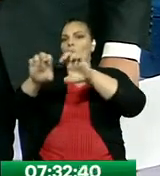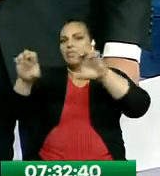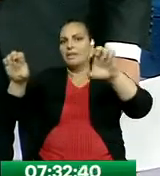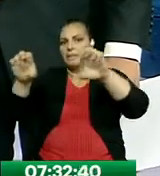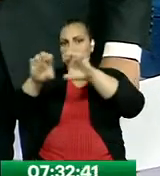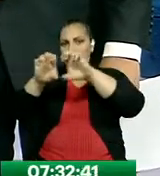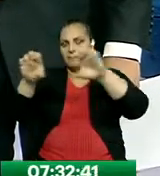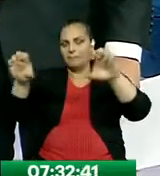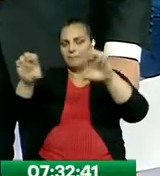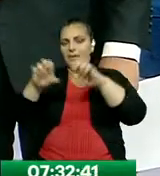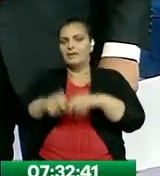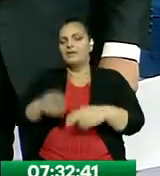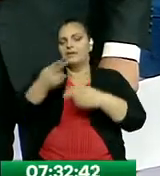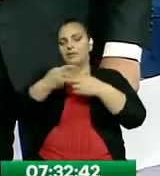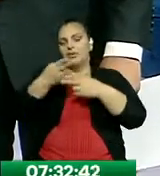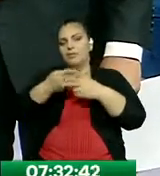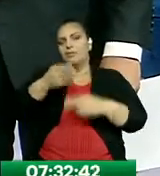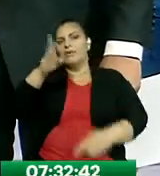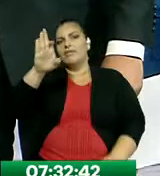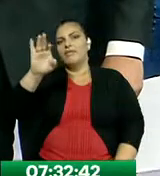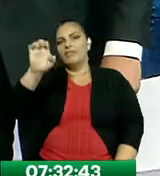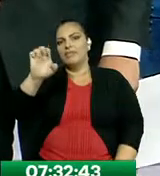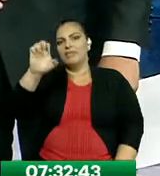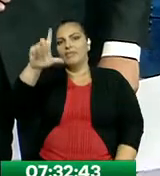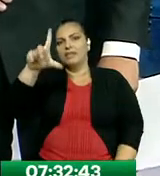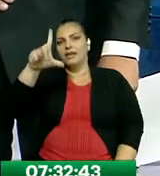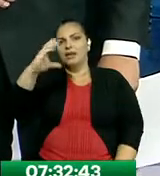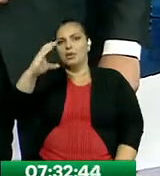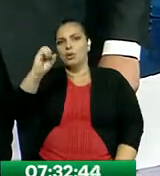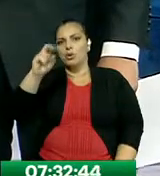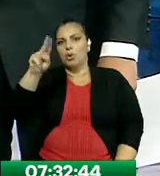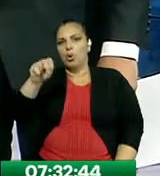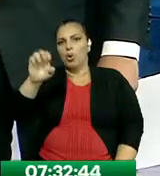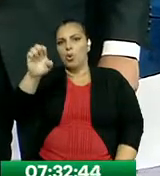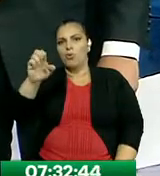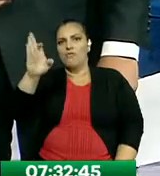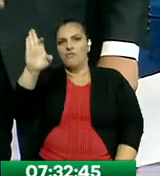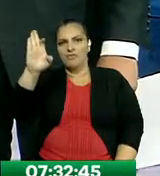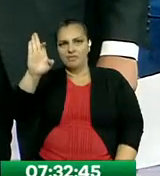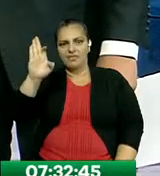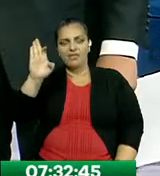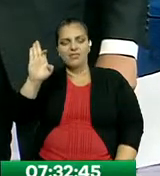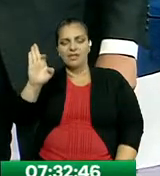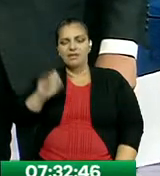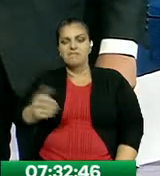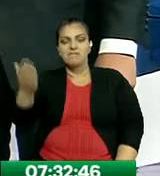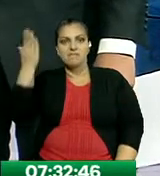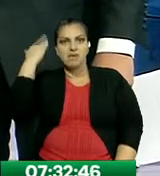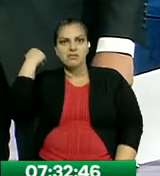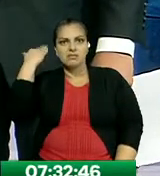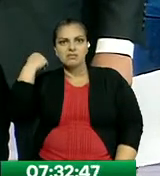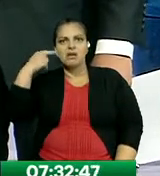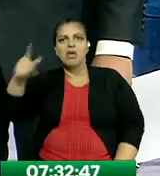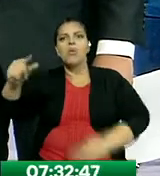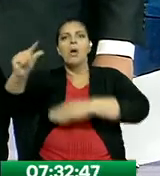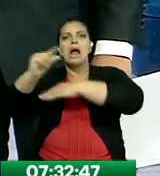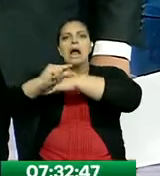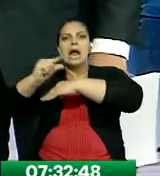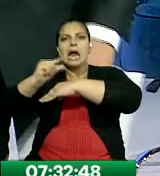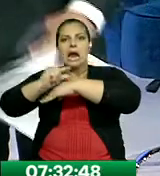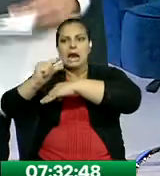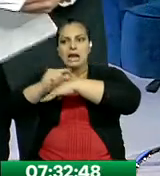Topic, gerente de la empresa Telconet. Este dinero sería producto de actos de corrupción en el caso de Brecht.